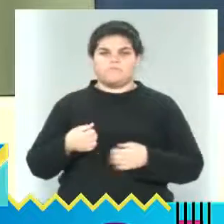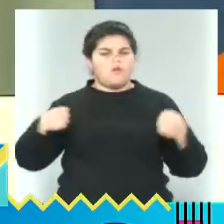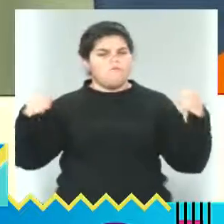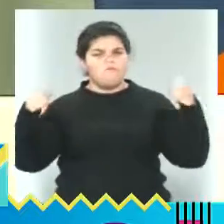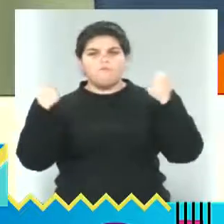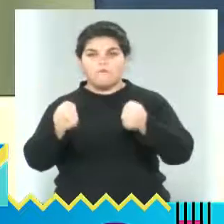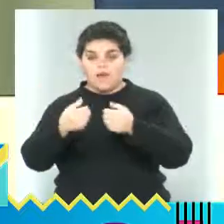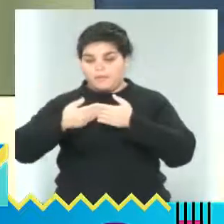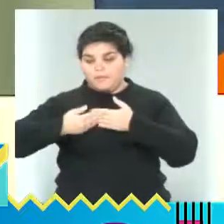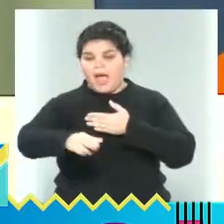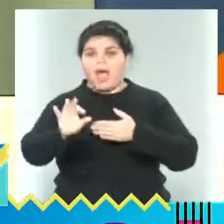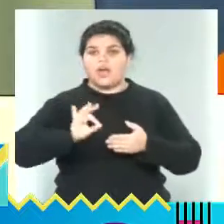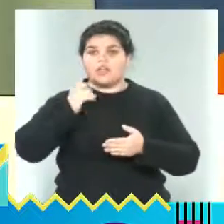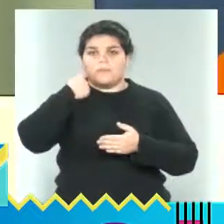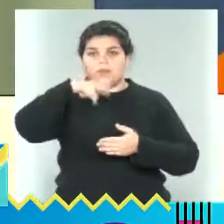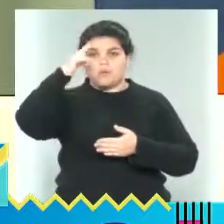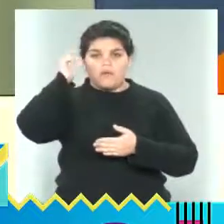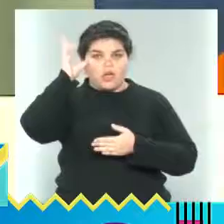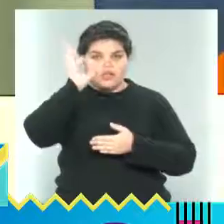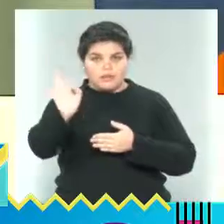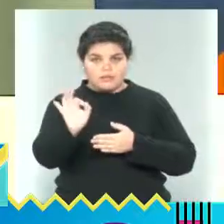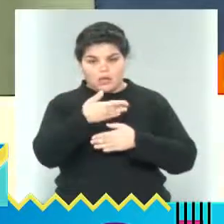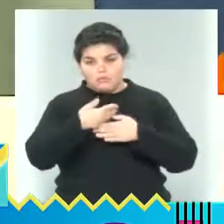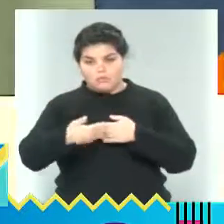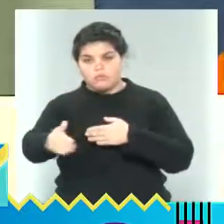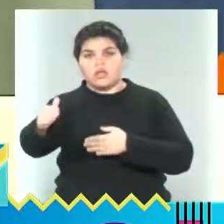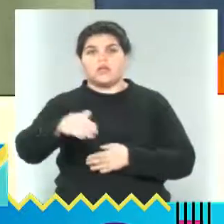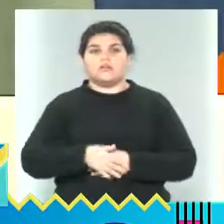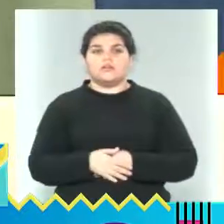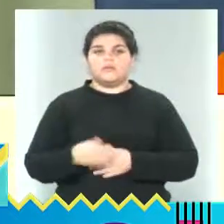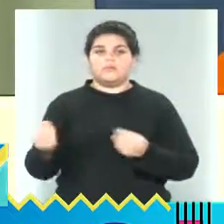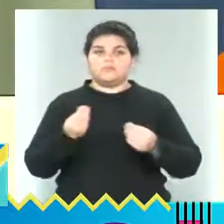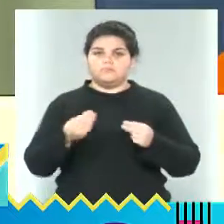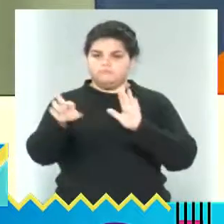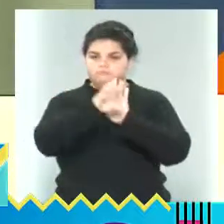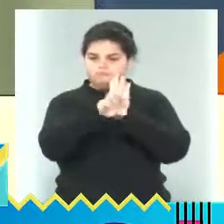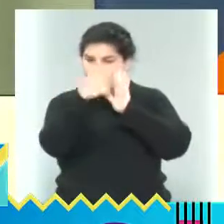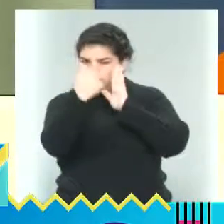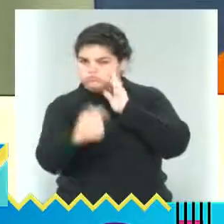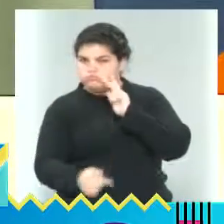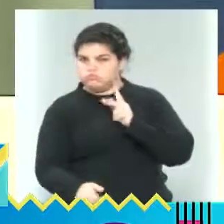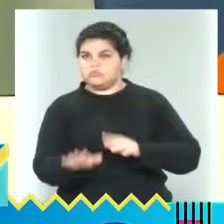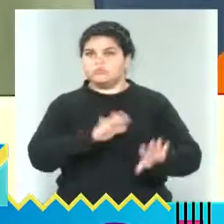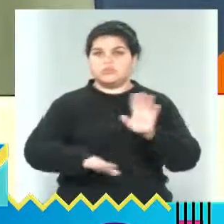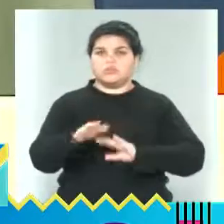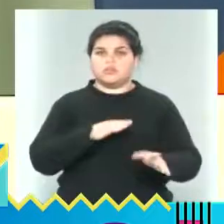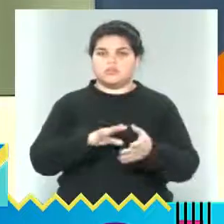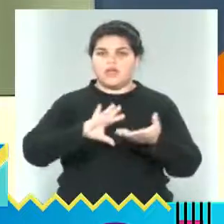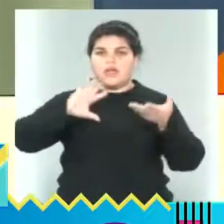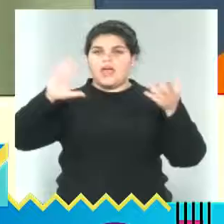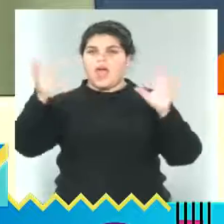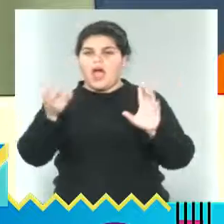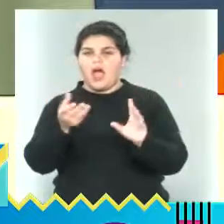años 80 se reglamenta todos los procedimientos para minimizar el impacto ambiental de las distintas actividades del ser